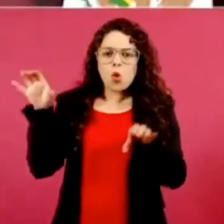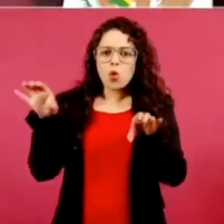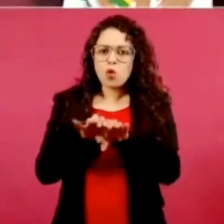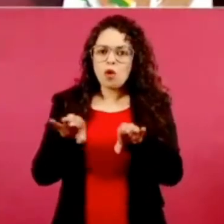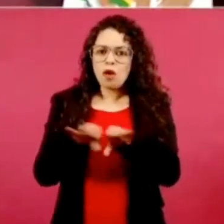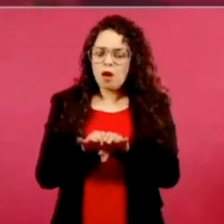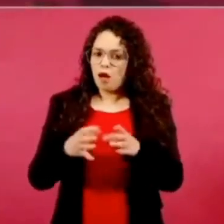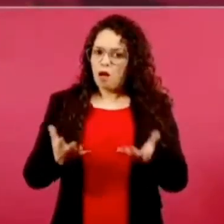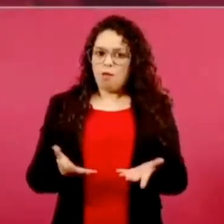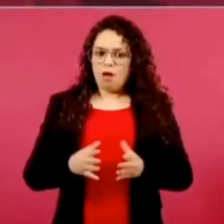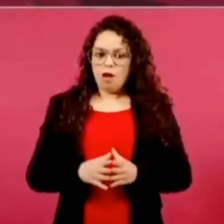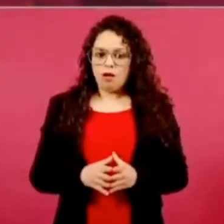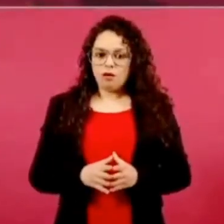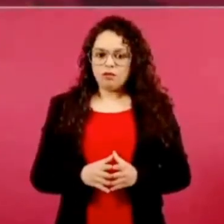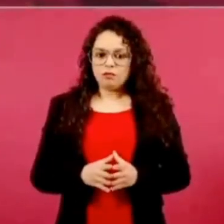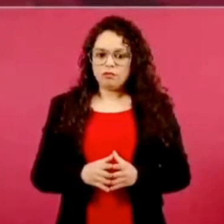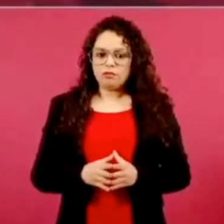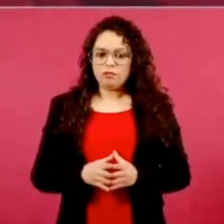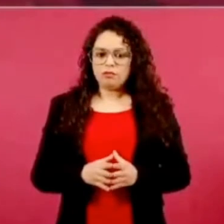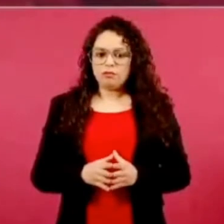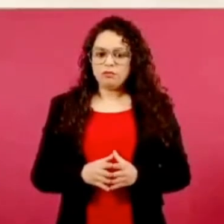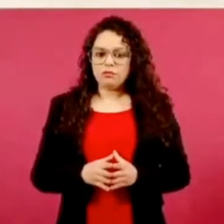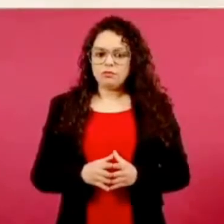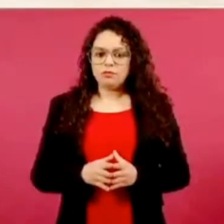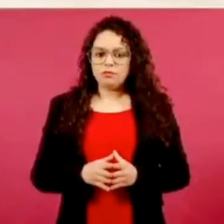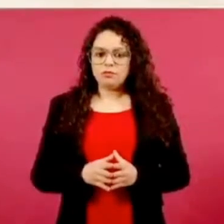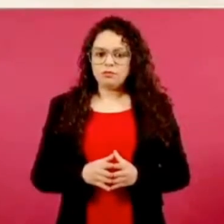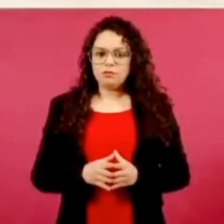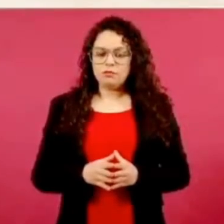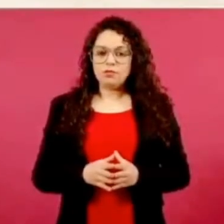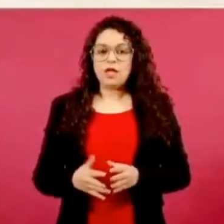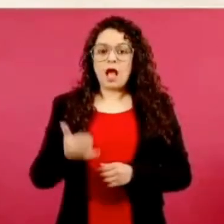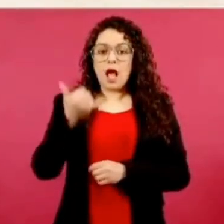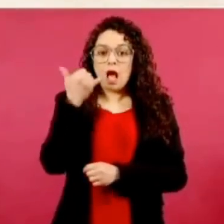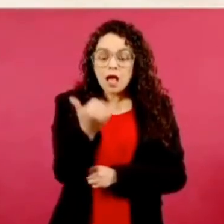decía, y ni siquiera pierden su respetabilidad.